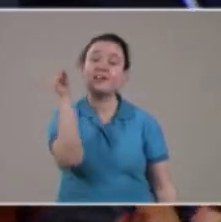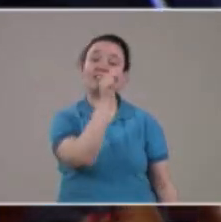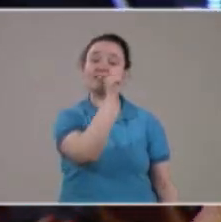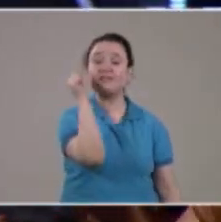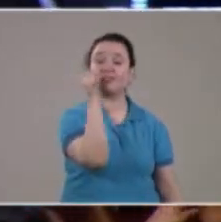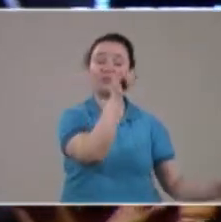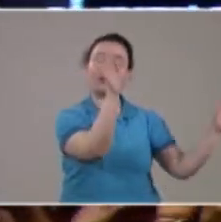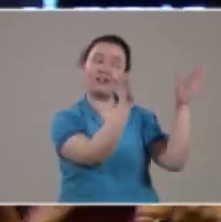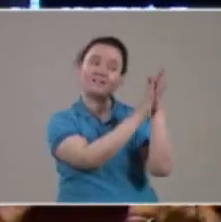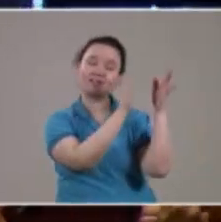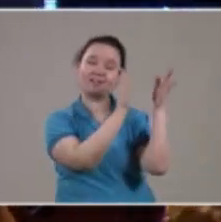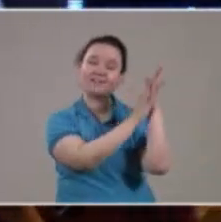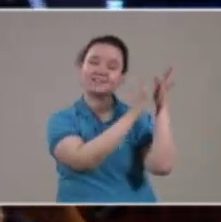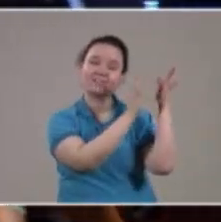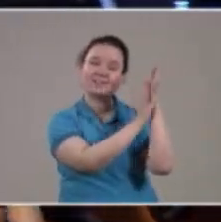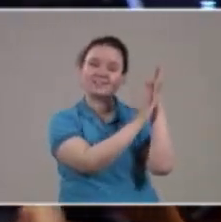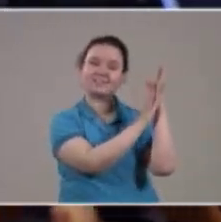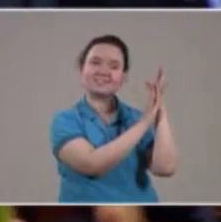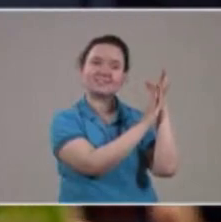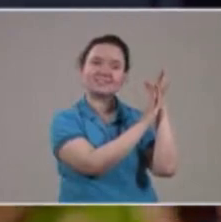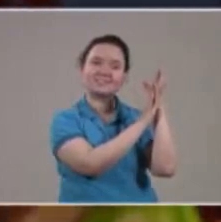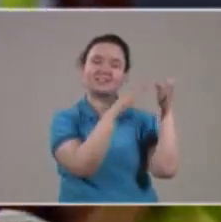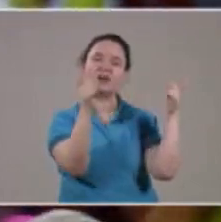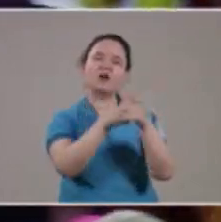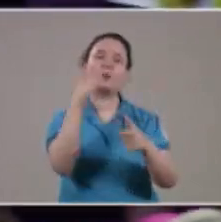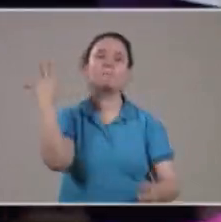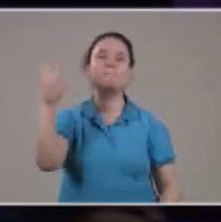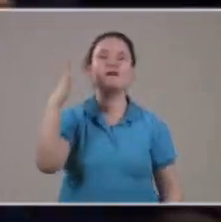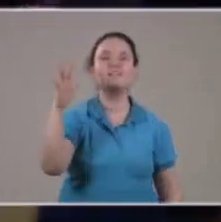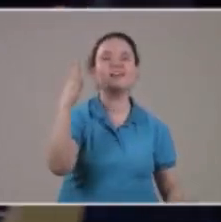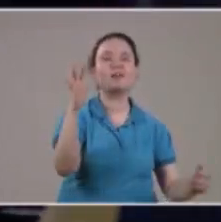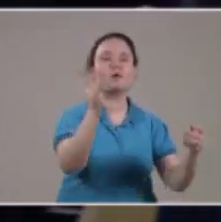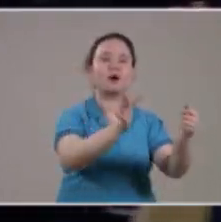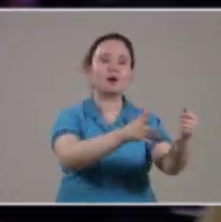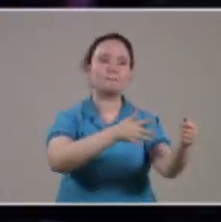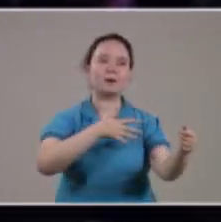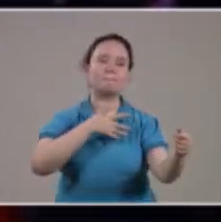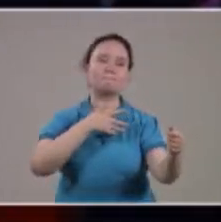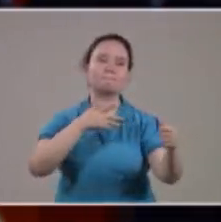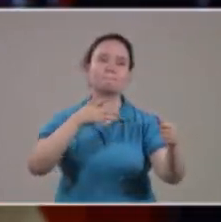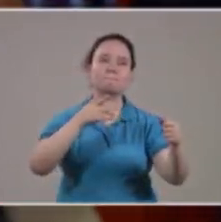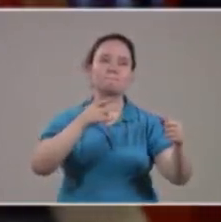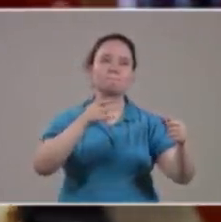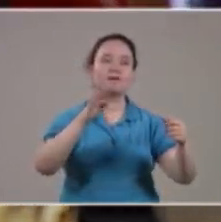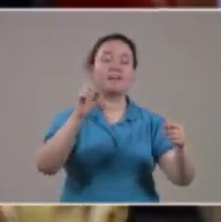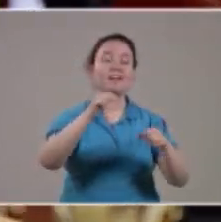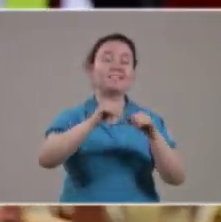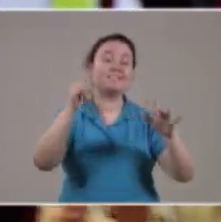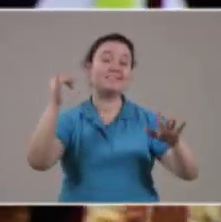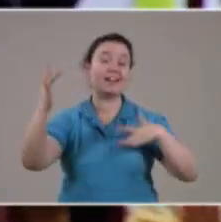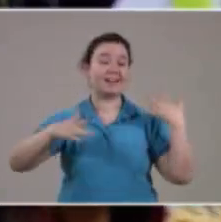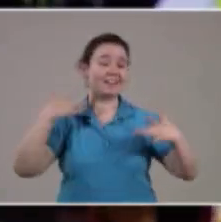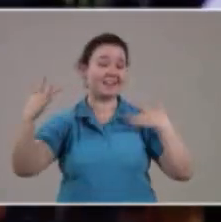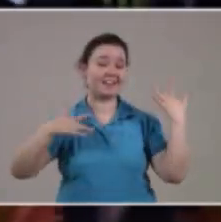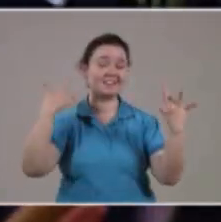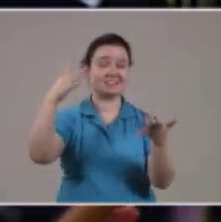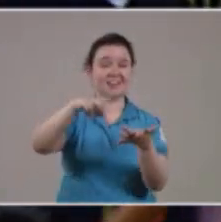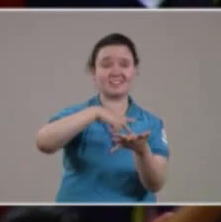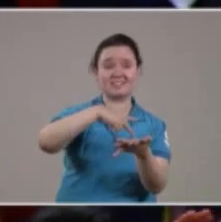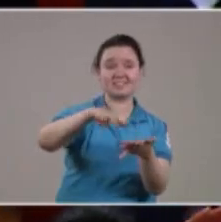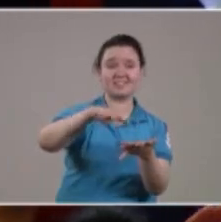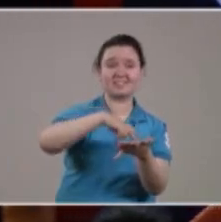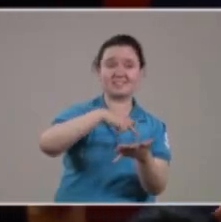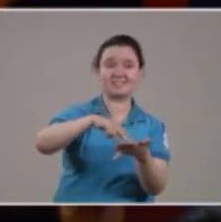Cantando alabanzas con pandero real. En alegre danzas.